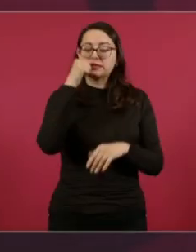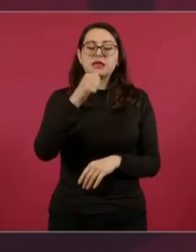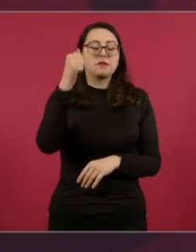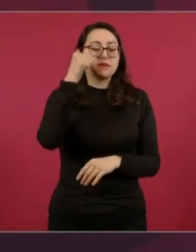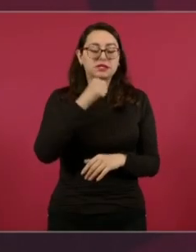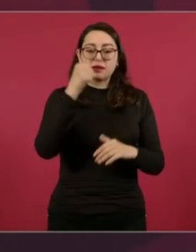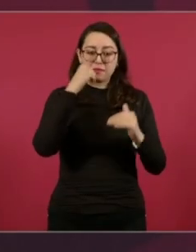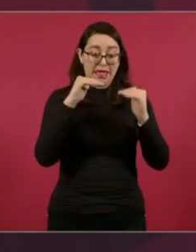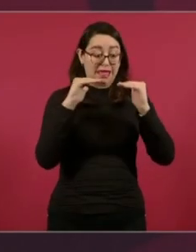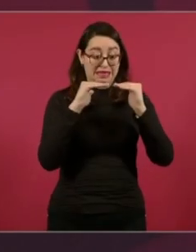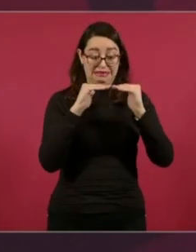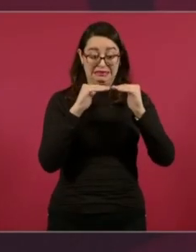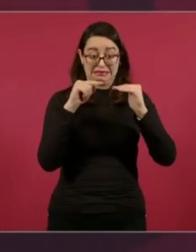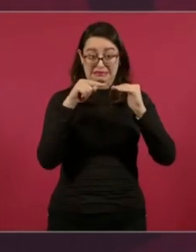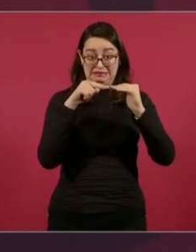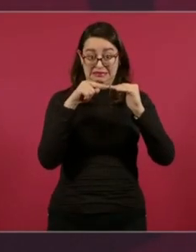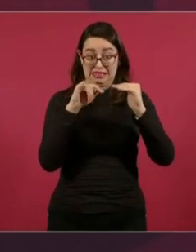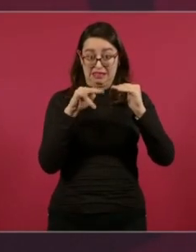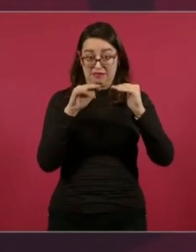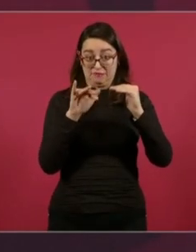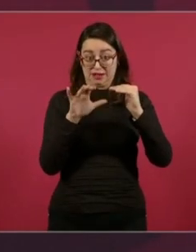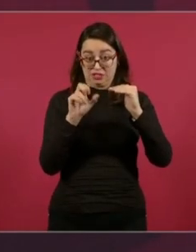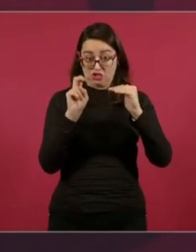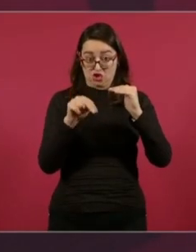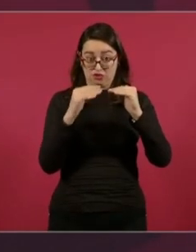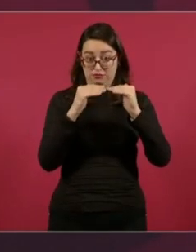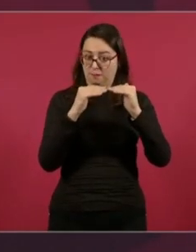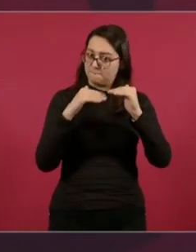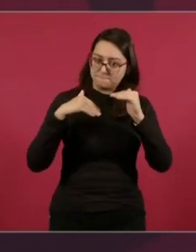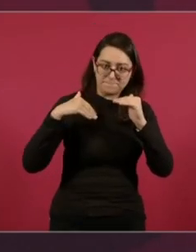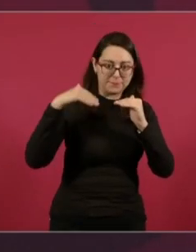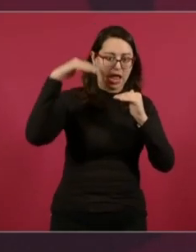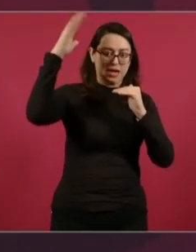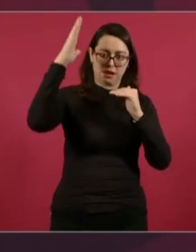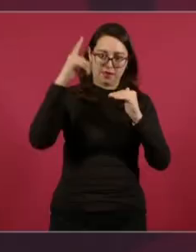que esa es la otra modificación que vamos a hacer.